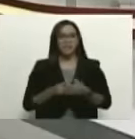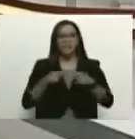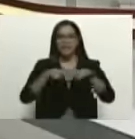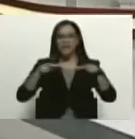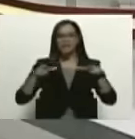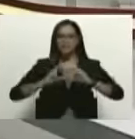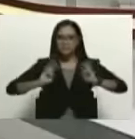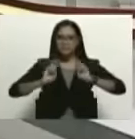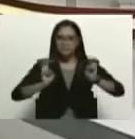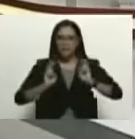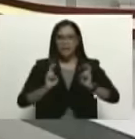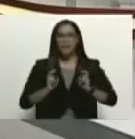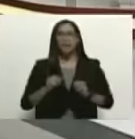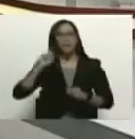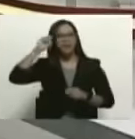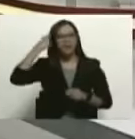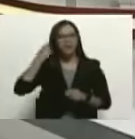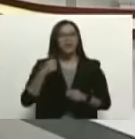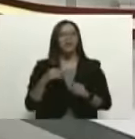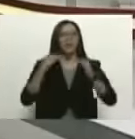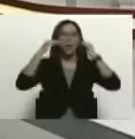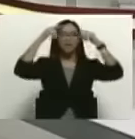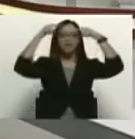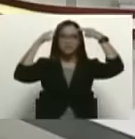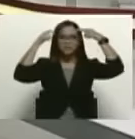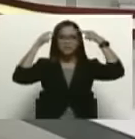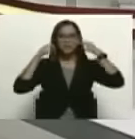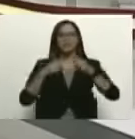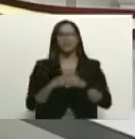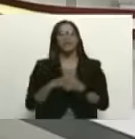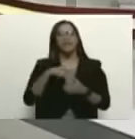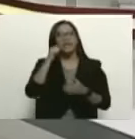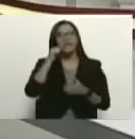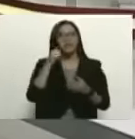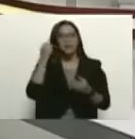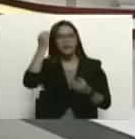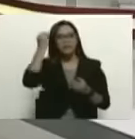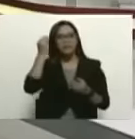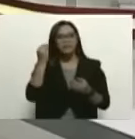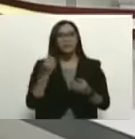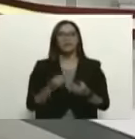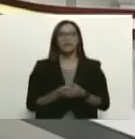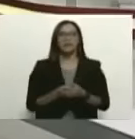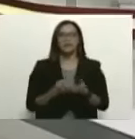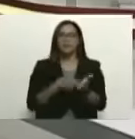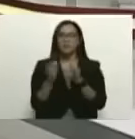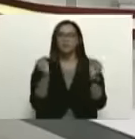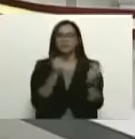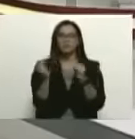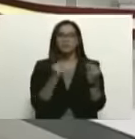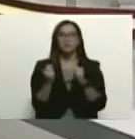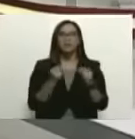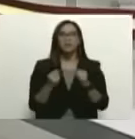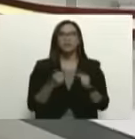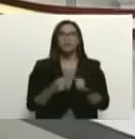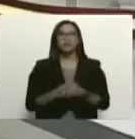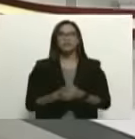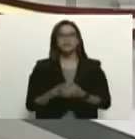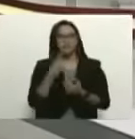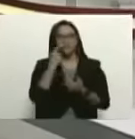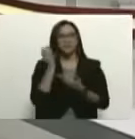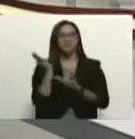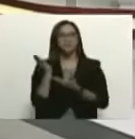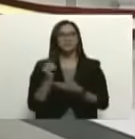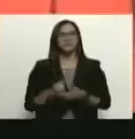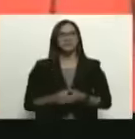a recordar lo que el comandante Hugo Chávez pensaba, opinaba acerca de esta disputa por el territorio de la Guayana Esequiba. Vamos a ver.